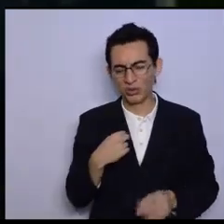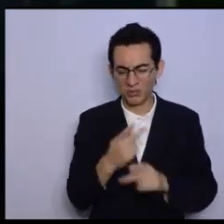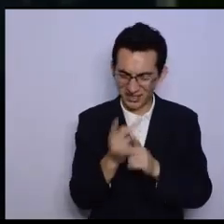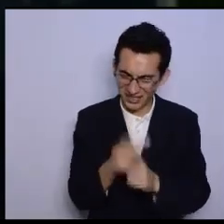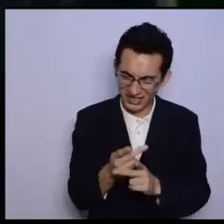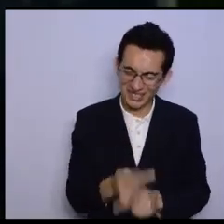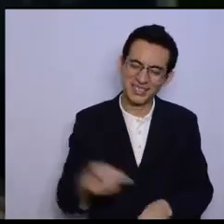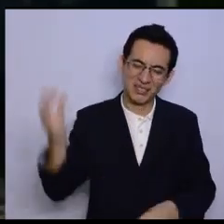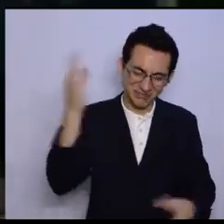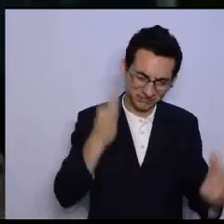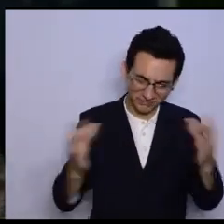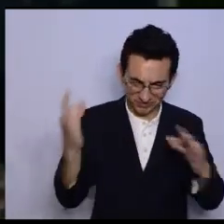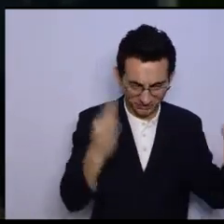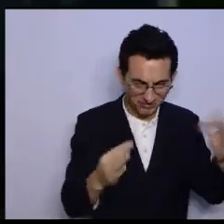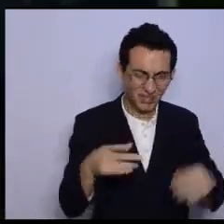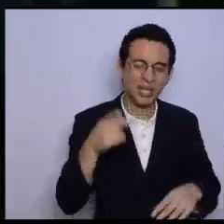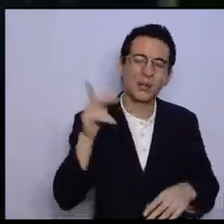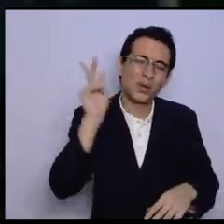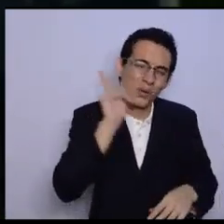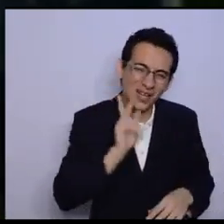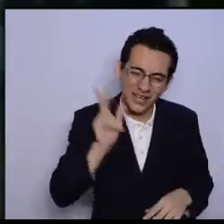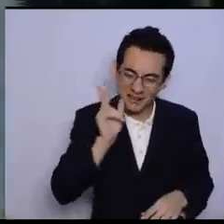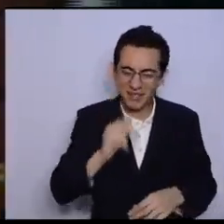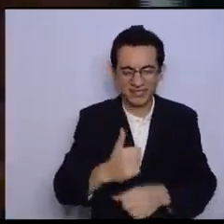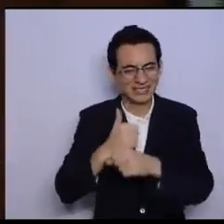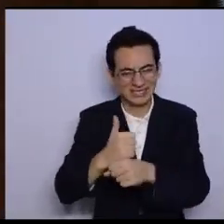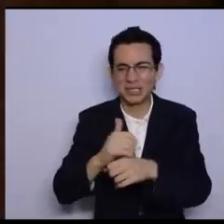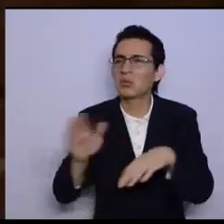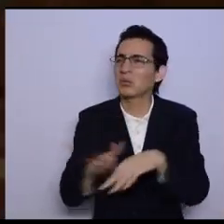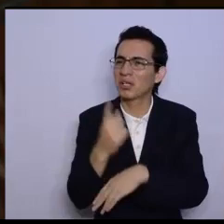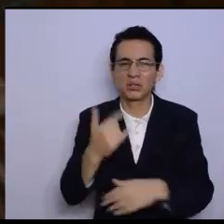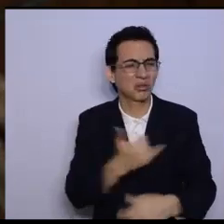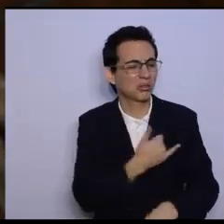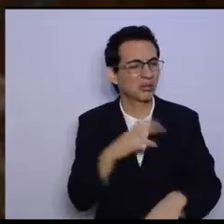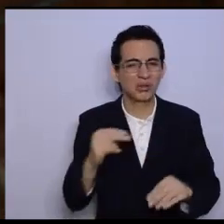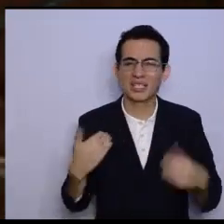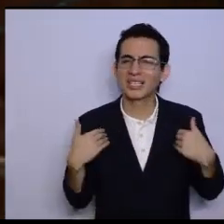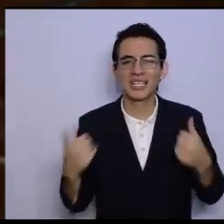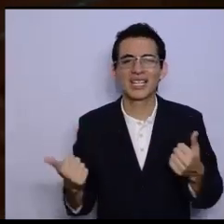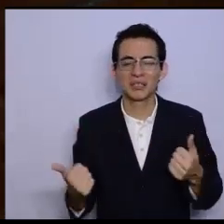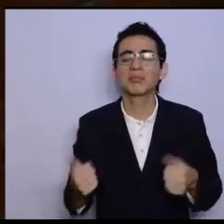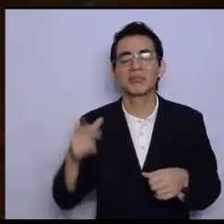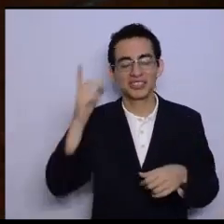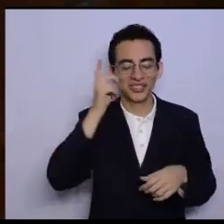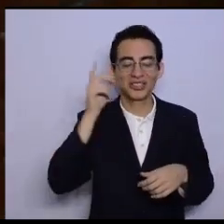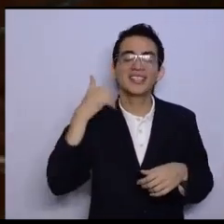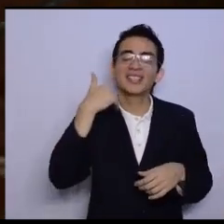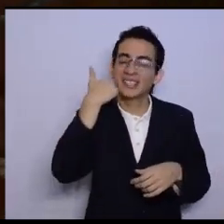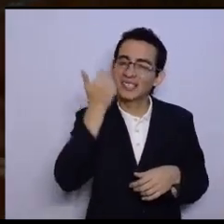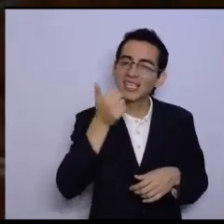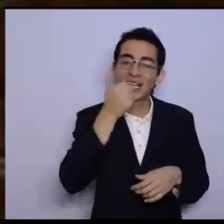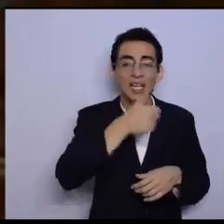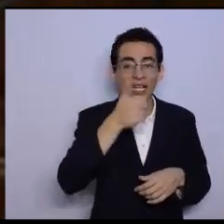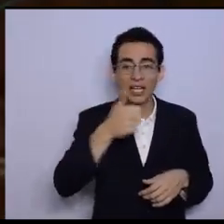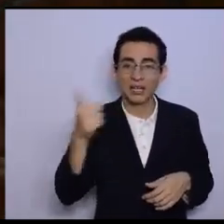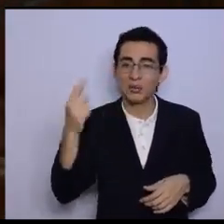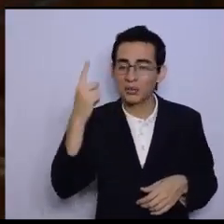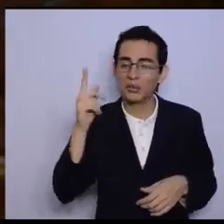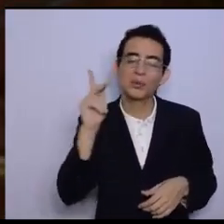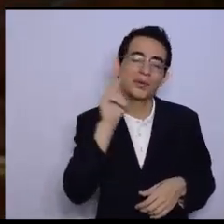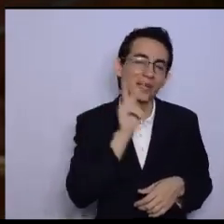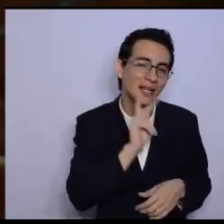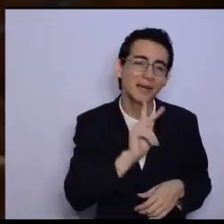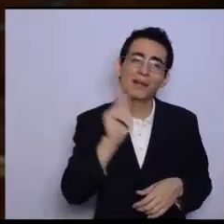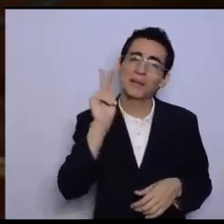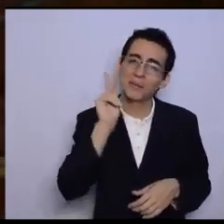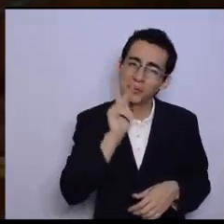nosotros. ¿Qué me dicen de Pedro? Bueno, pues ya eso de memoria, de un Pablo. Pero otro